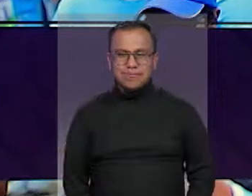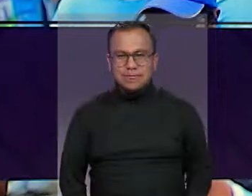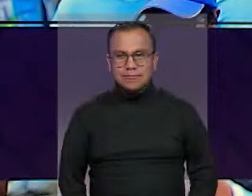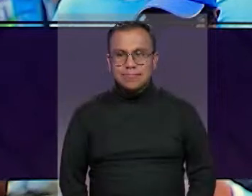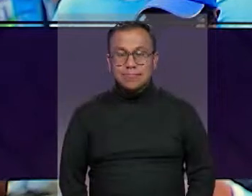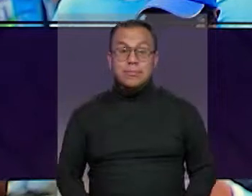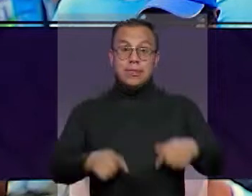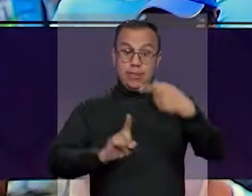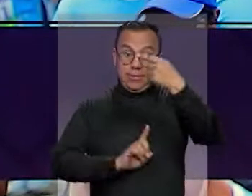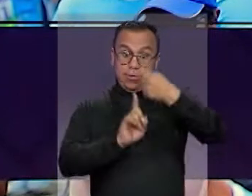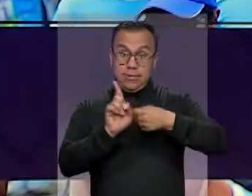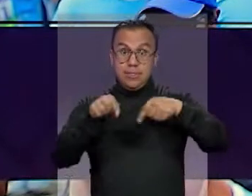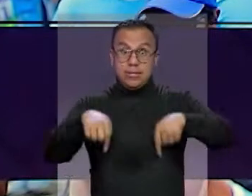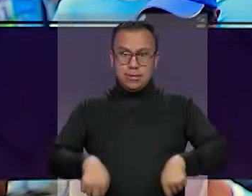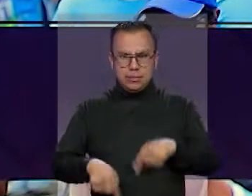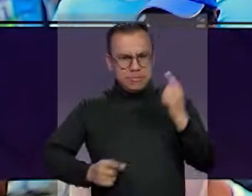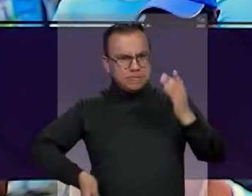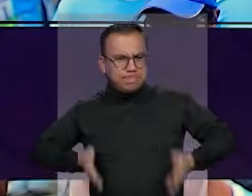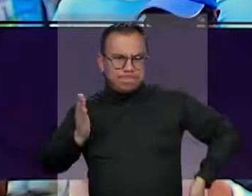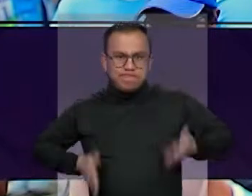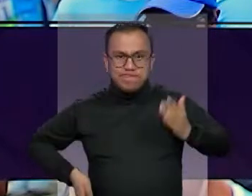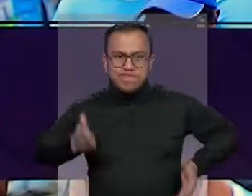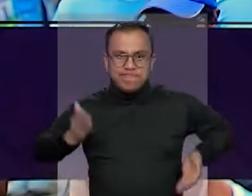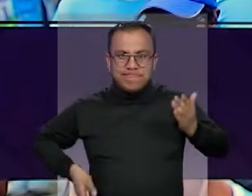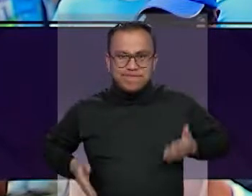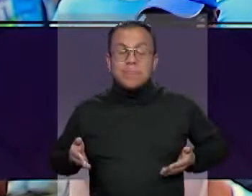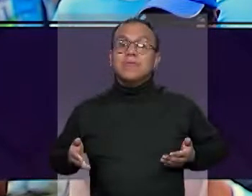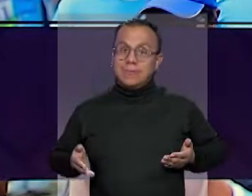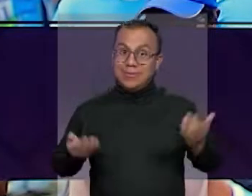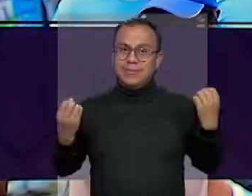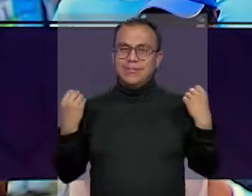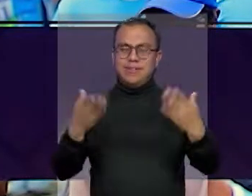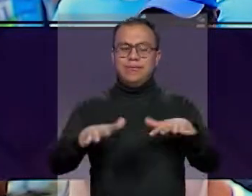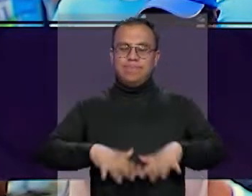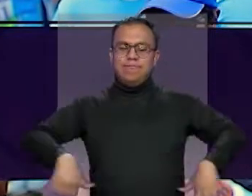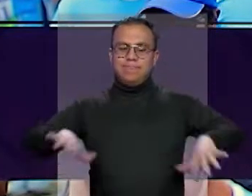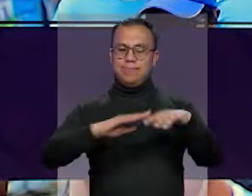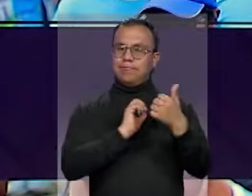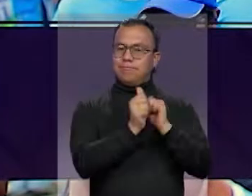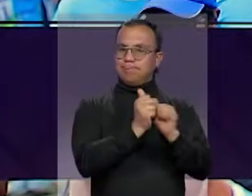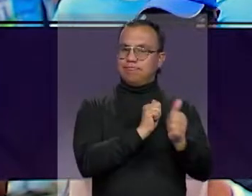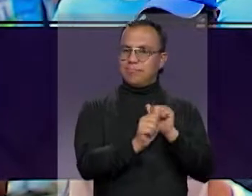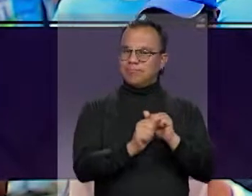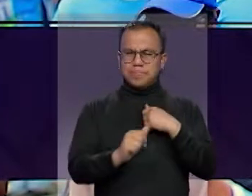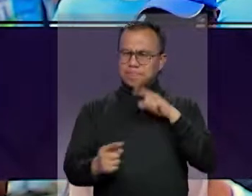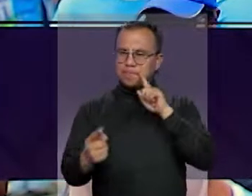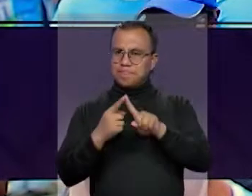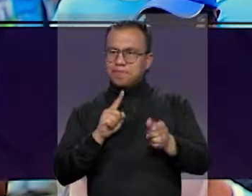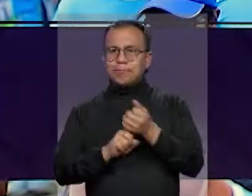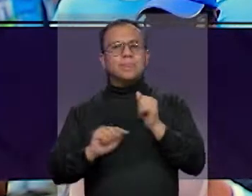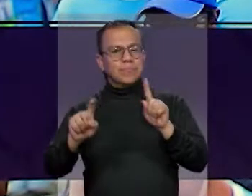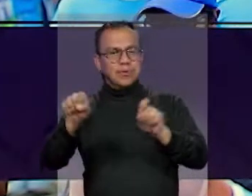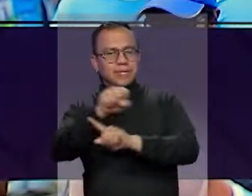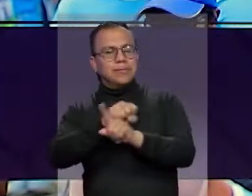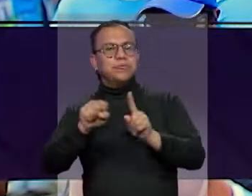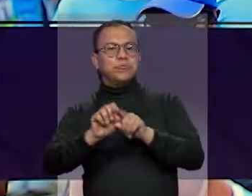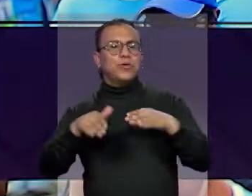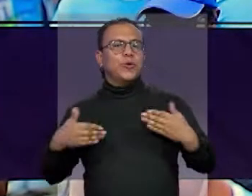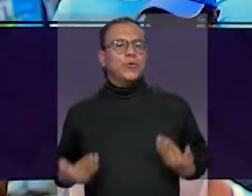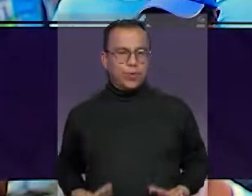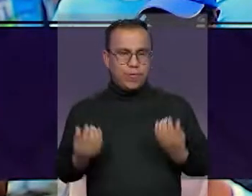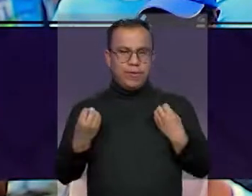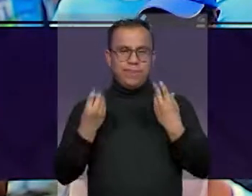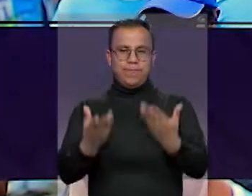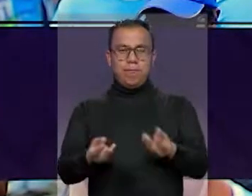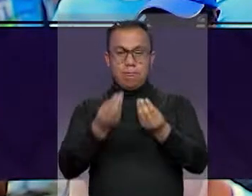y este mes se disputará una carrera atlética que además de ofrecer un espacio para el deporte cumple con una causa social a través de la